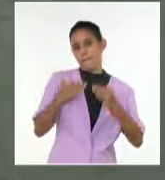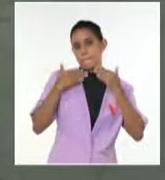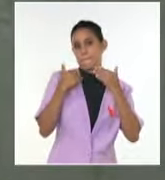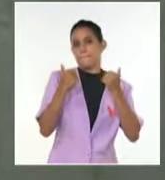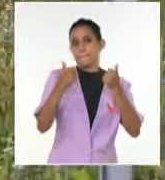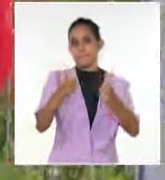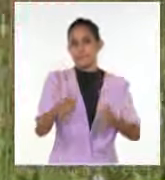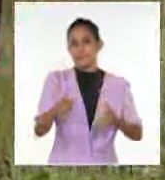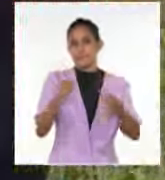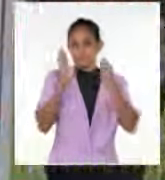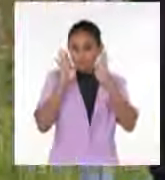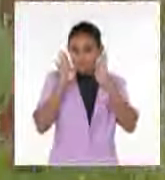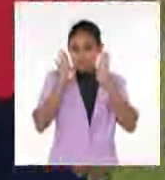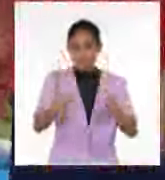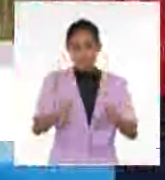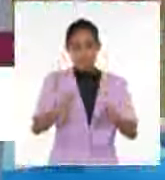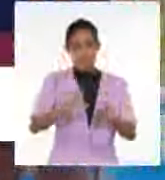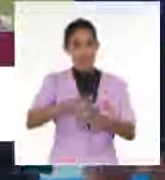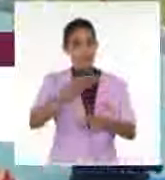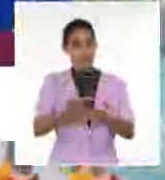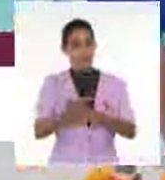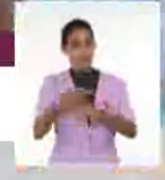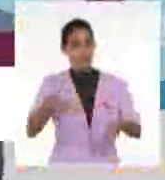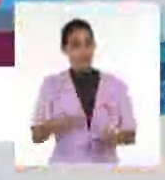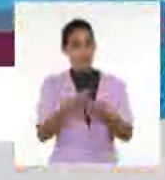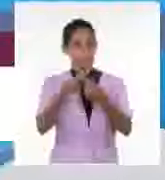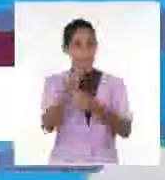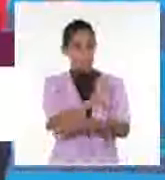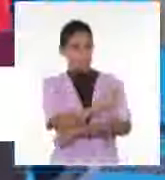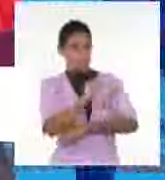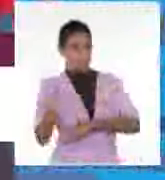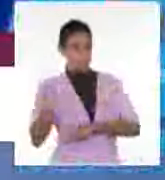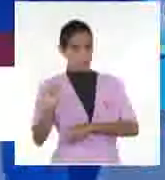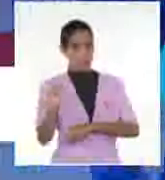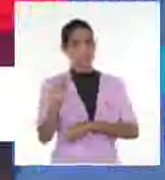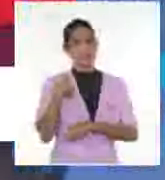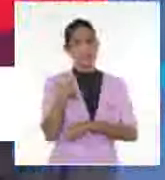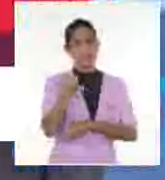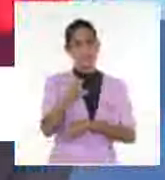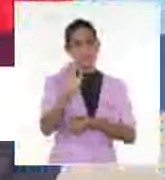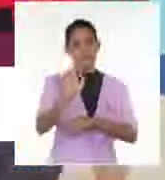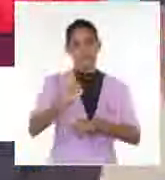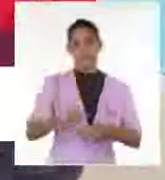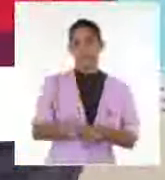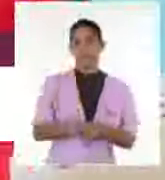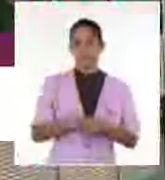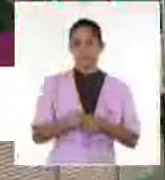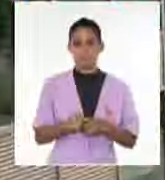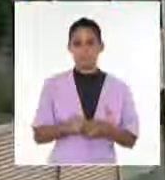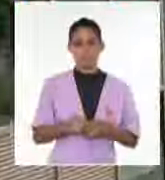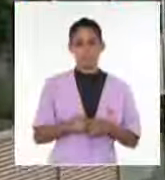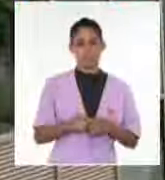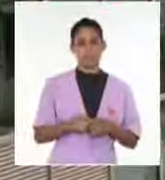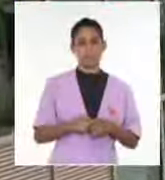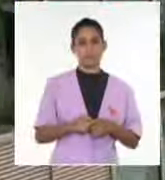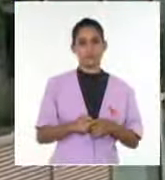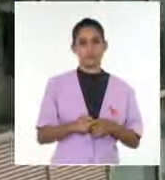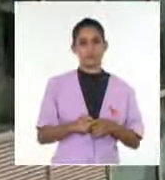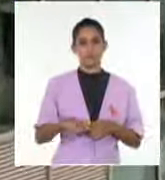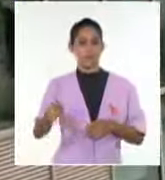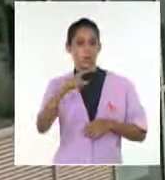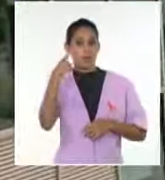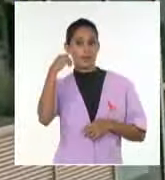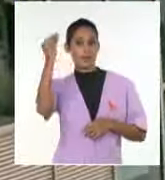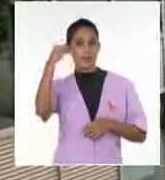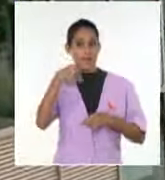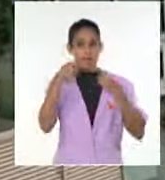bien enfocados para lo que viene. Y me preparé muy bien para poder llegar a este alto nivel que son las Olimpiadas. Ya ustedes saben, el boxeo y